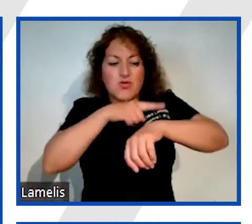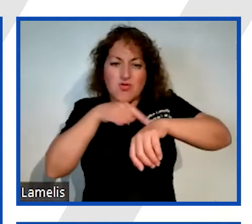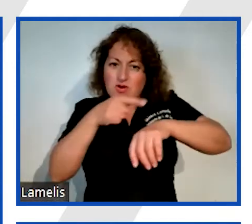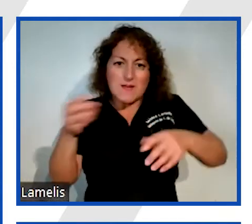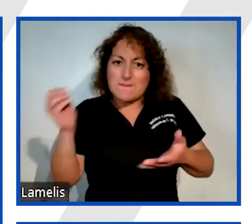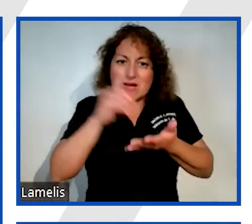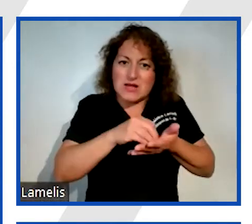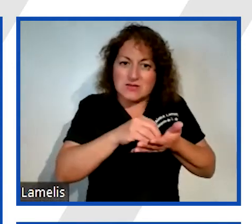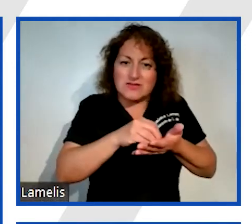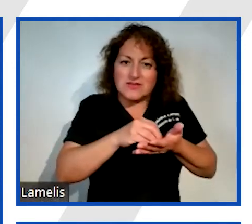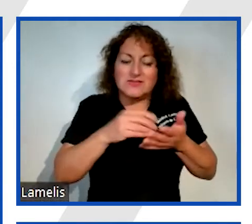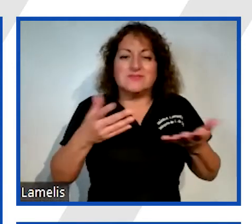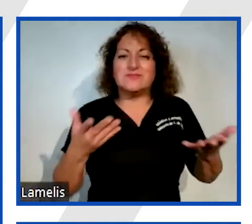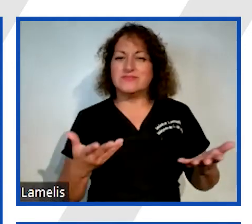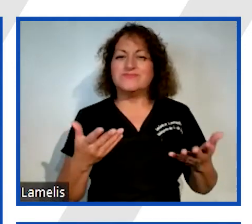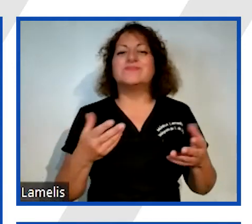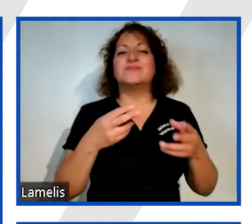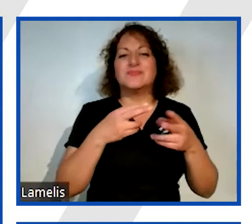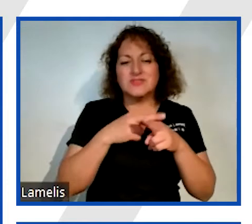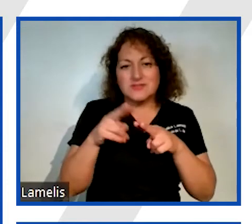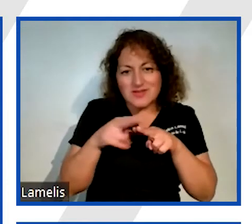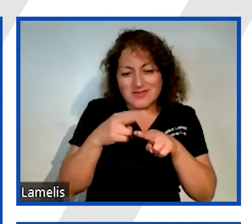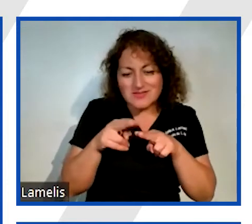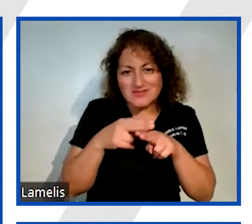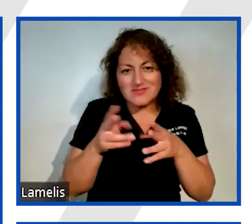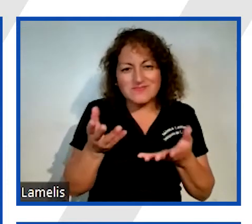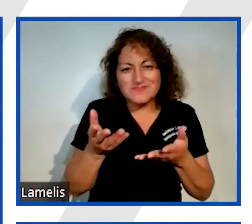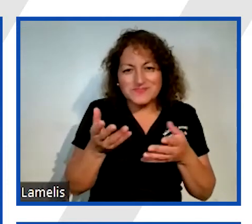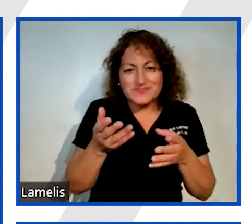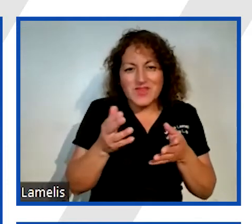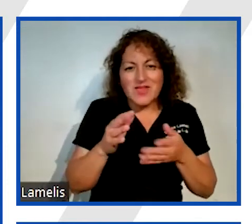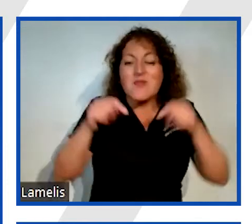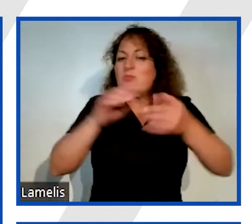haciendo que se usted ver por ejemplo en la playa los